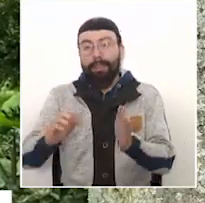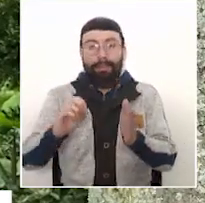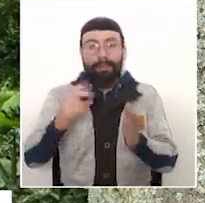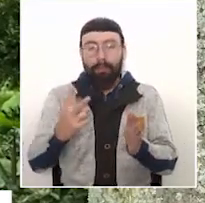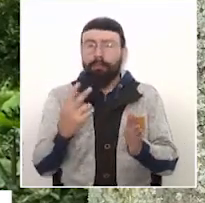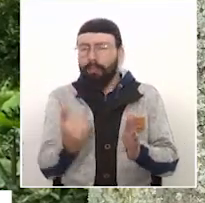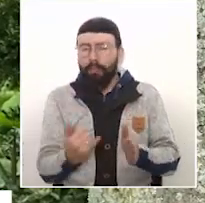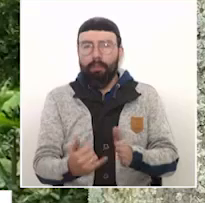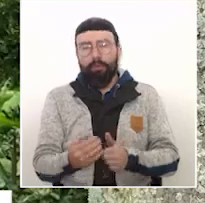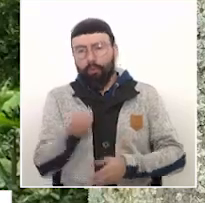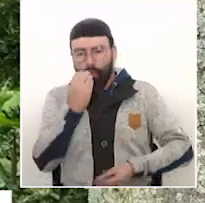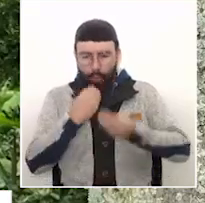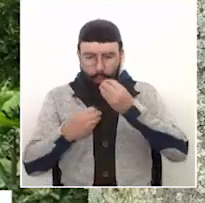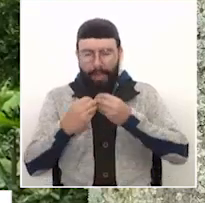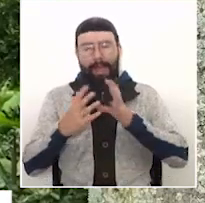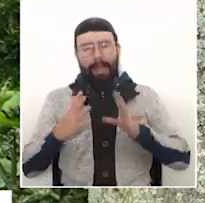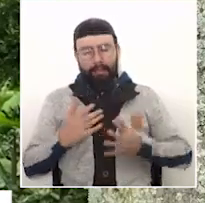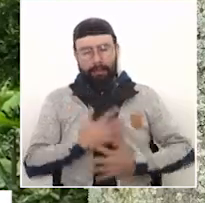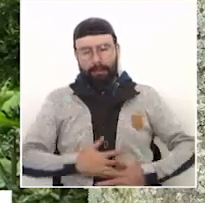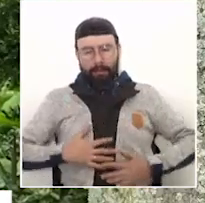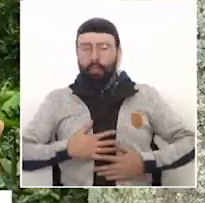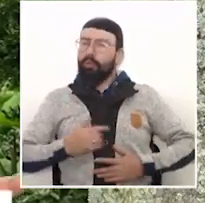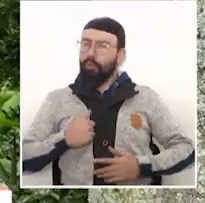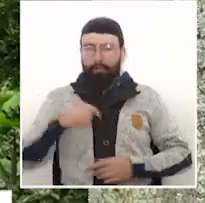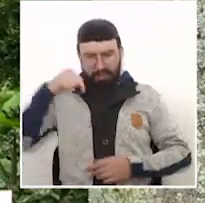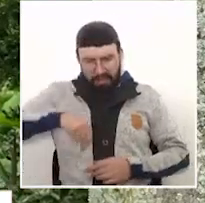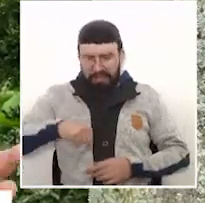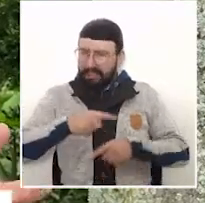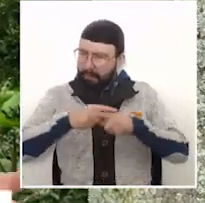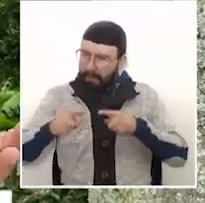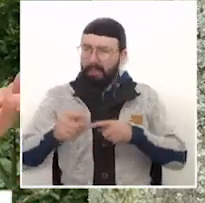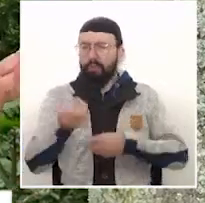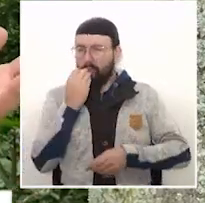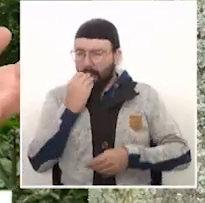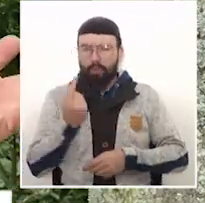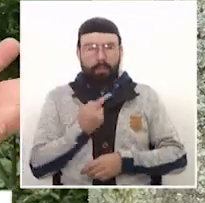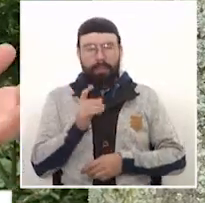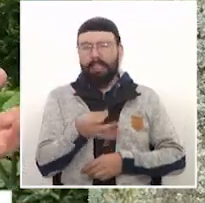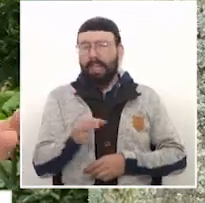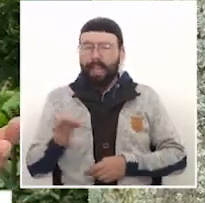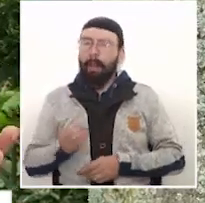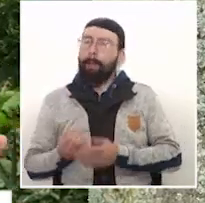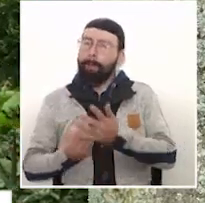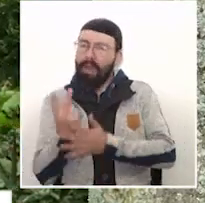parte digestiva. Voy a comer en estos días solo granos, verduras, comida